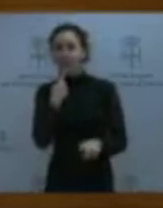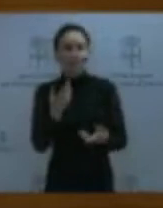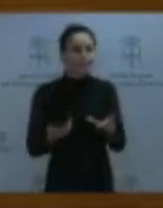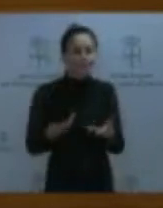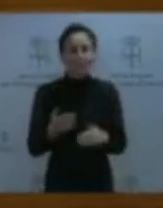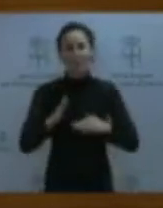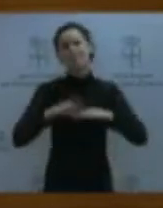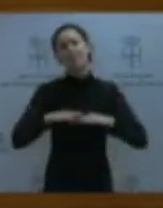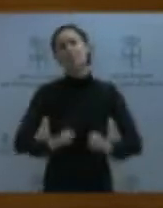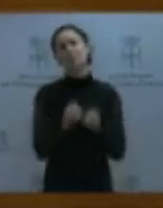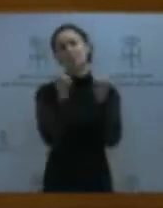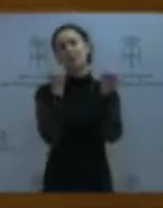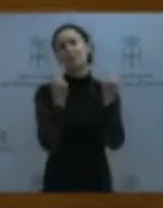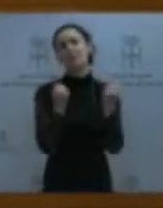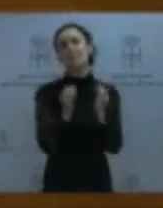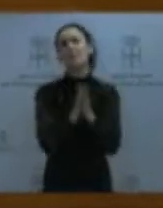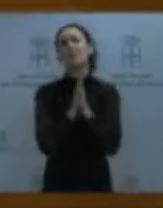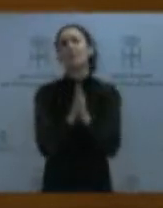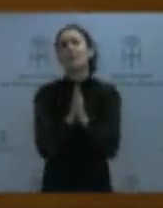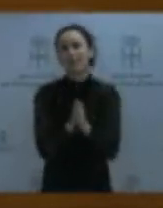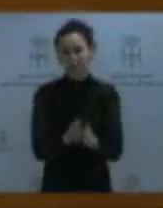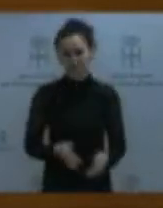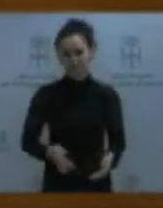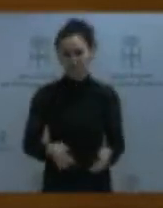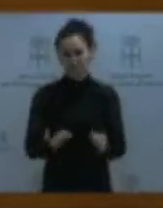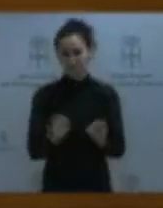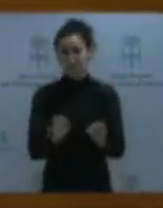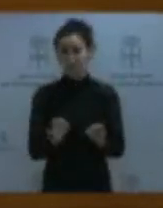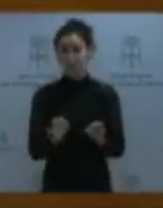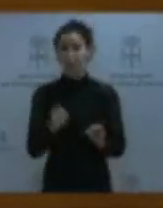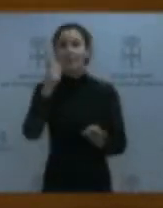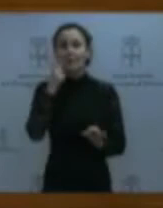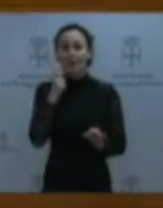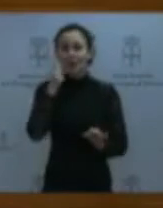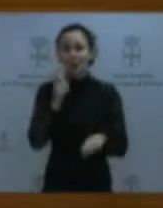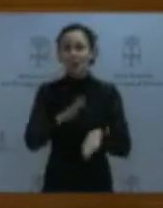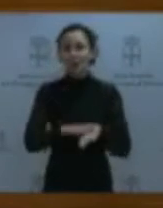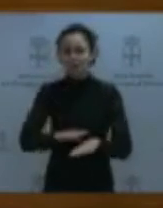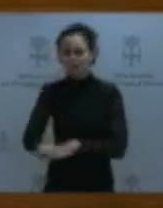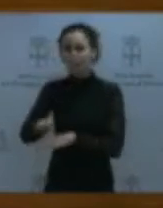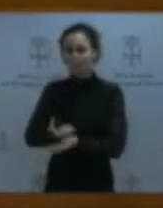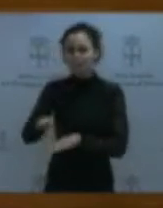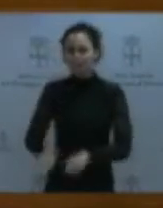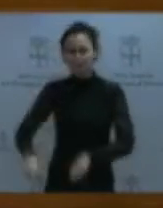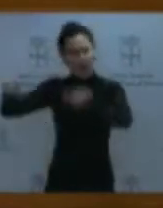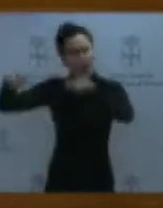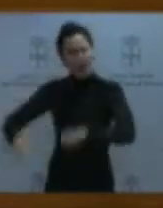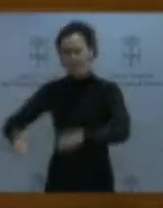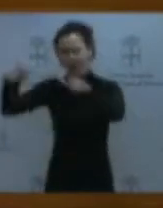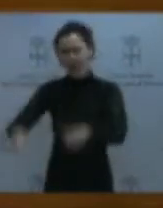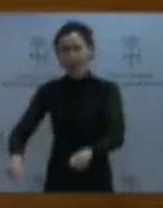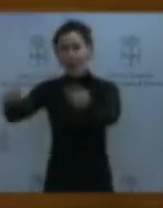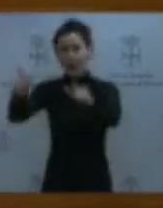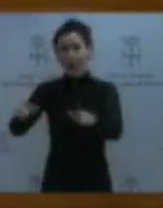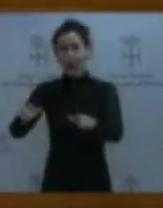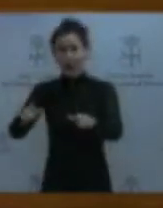la situación, porque ustedes han sacado de la crisis a los bancos que alimentaron la burbuja inmobiliaria y a la industria energética